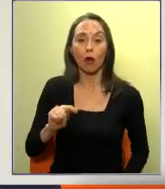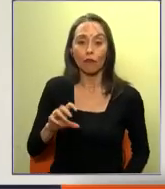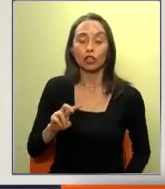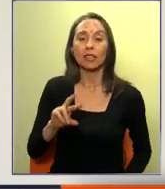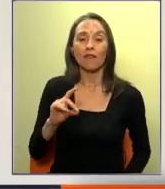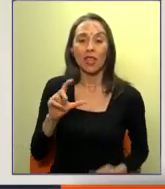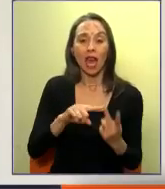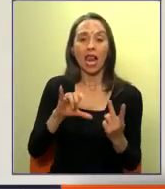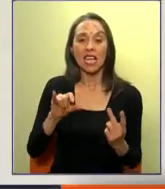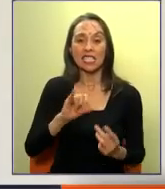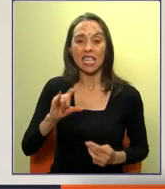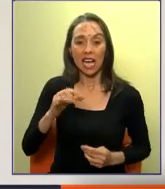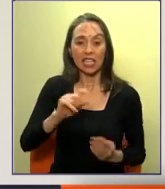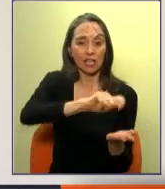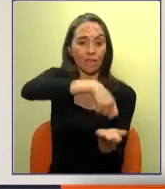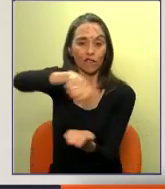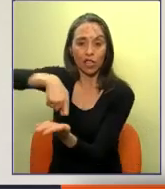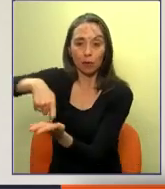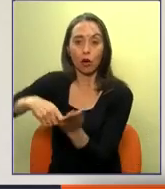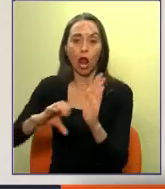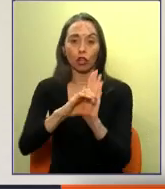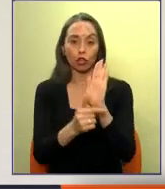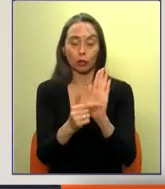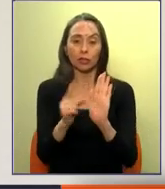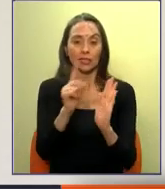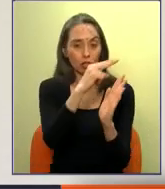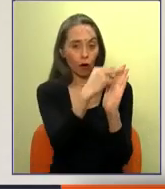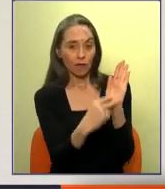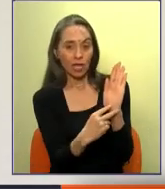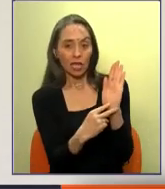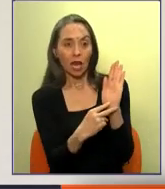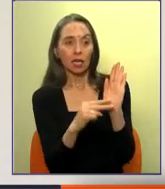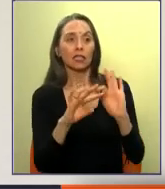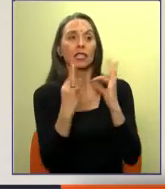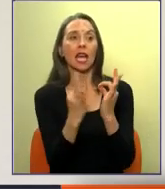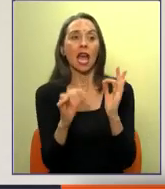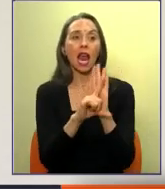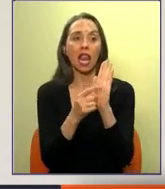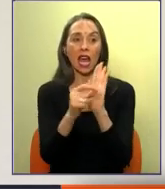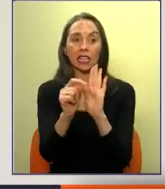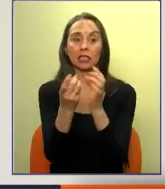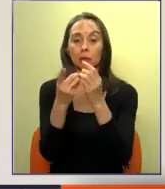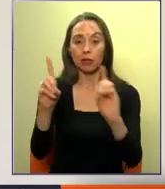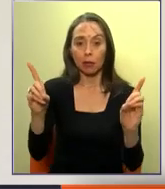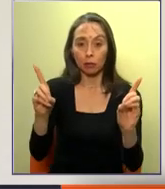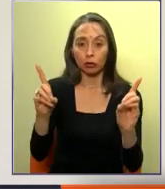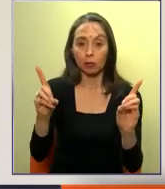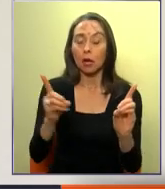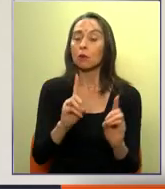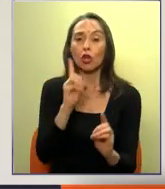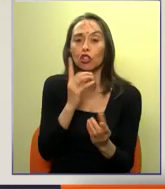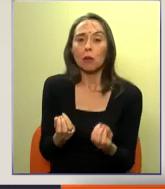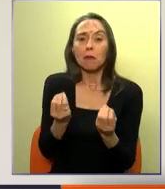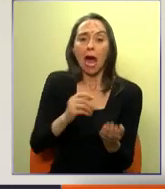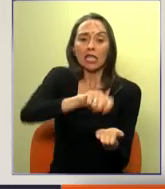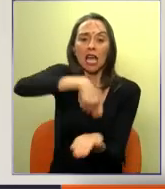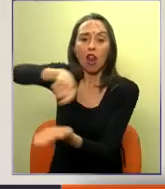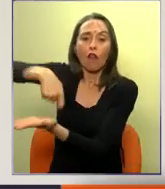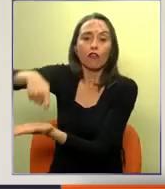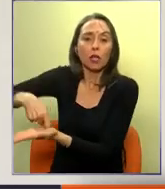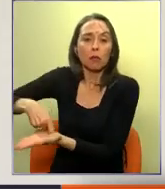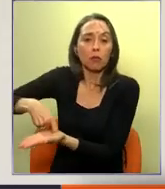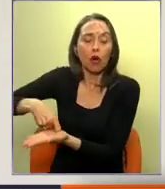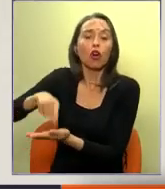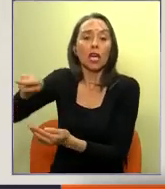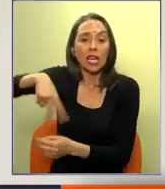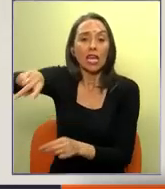Isaguirre, lo hubieran firmado como lo hicieron esta Constitución si no la consideraran plenamente legítima y democrática? Porque no tenían para qué firmarla. Sin embargo,